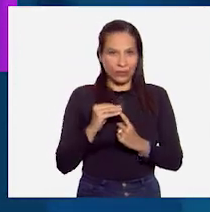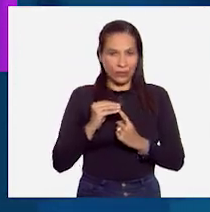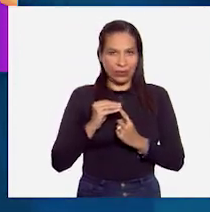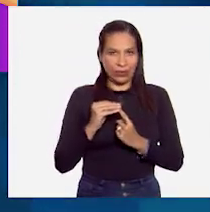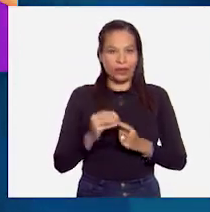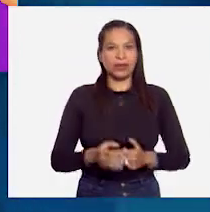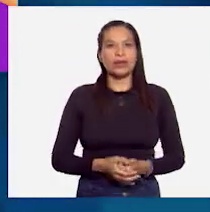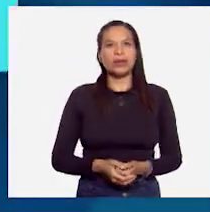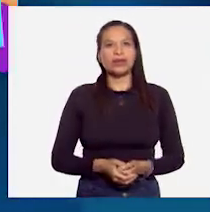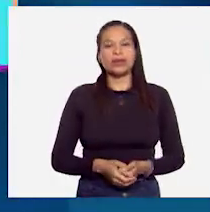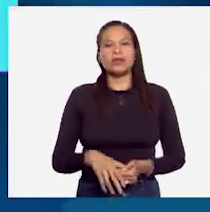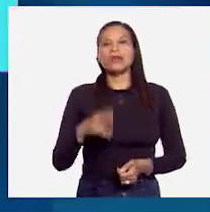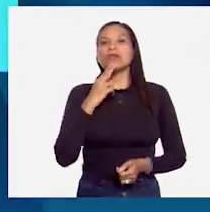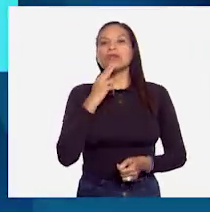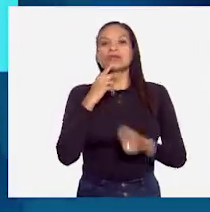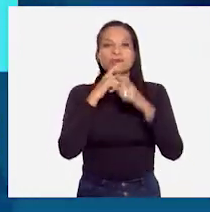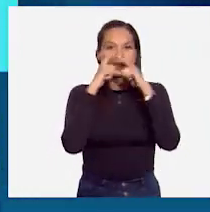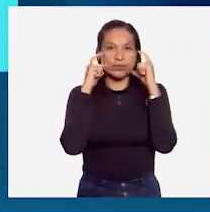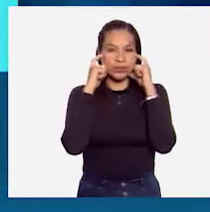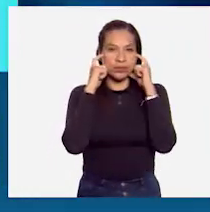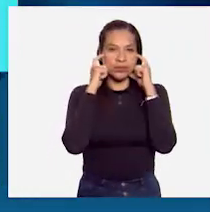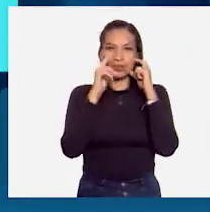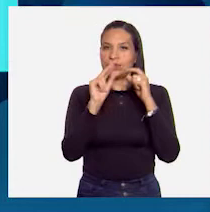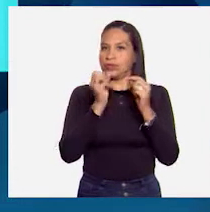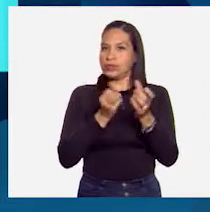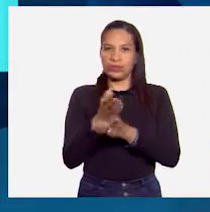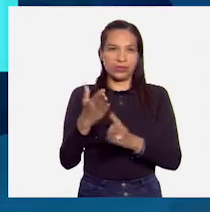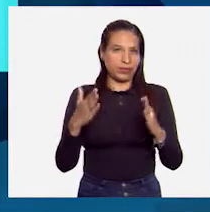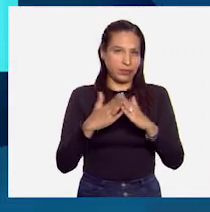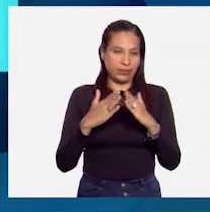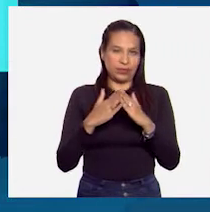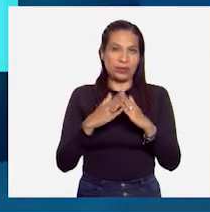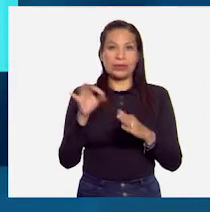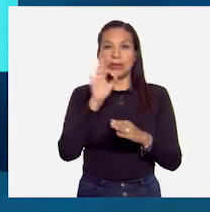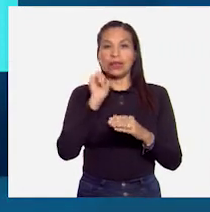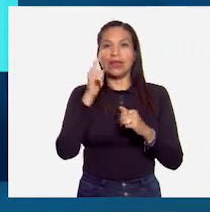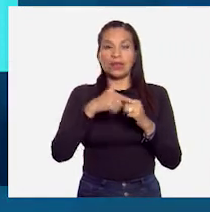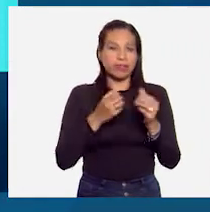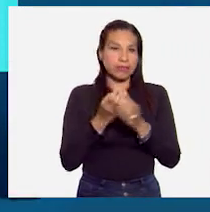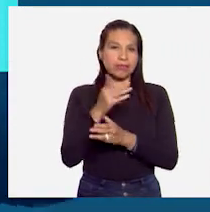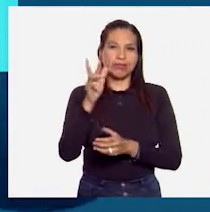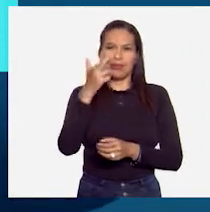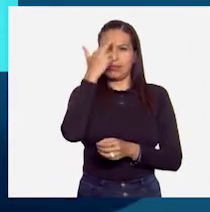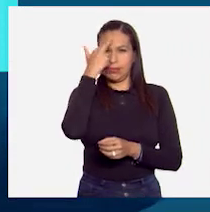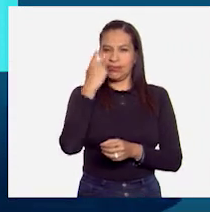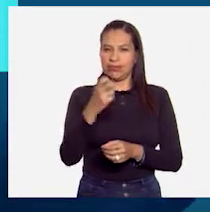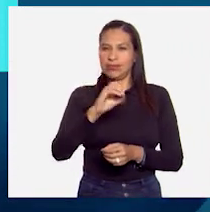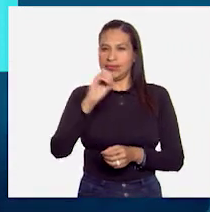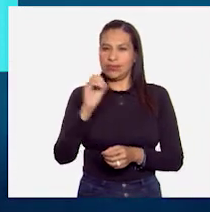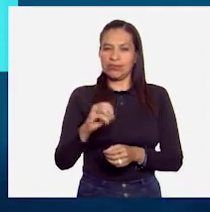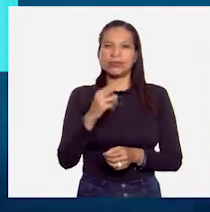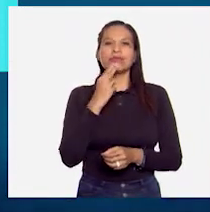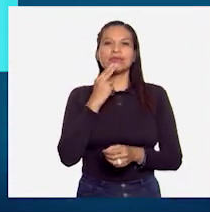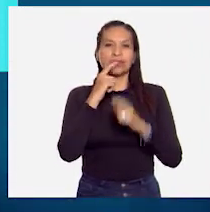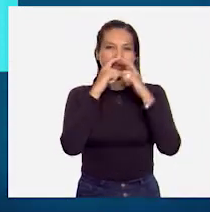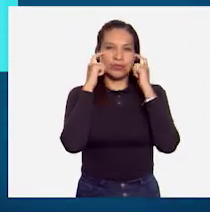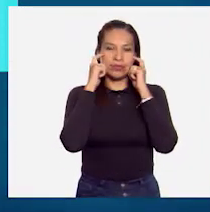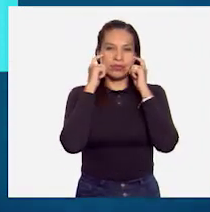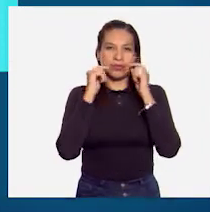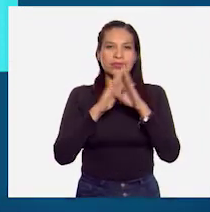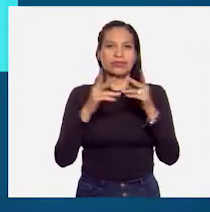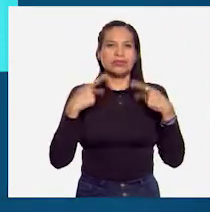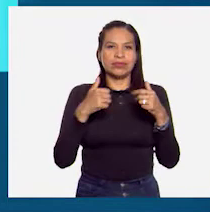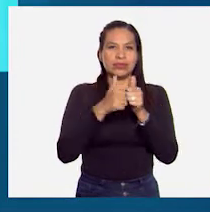contagiarnos. Utiliza cubrebocas. No salgas de casa. Si tienes que hacerlo, recuerda que es obligatorio utilizarlo. Mantén